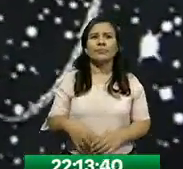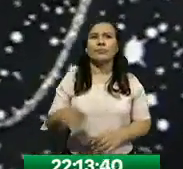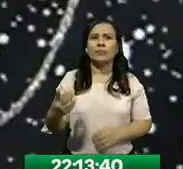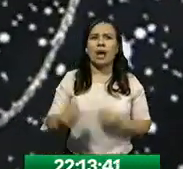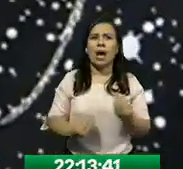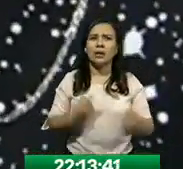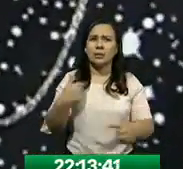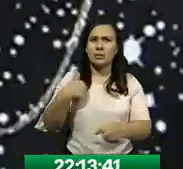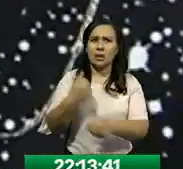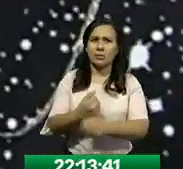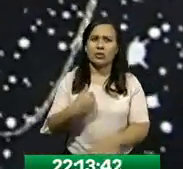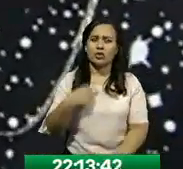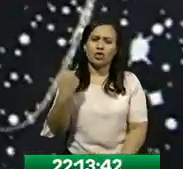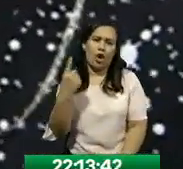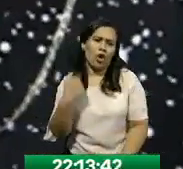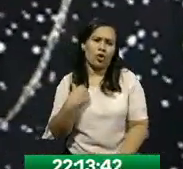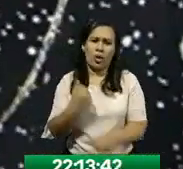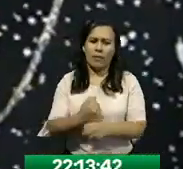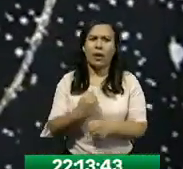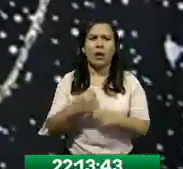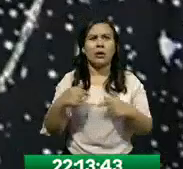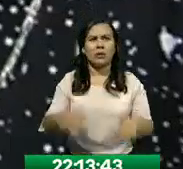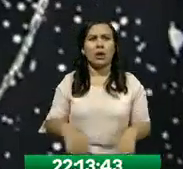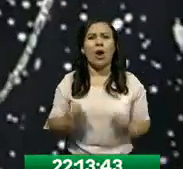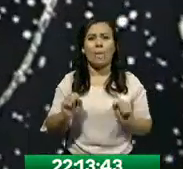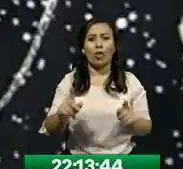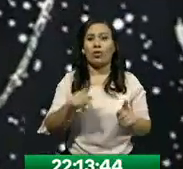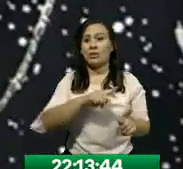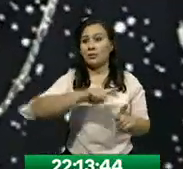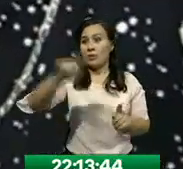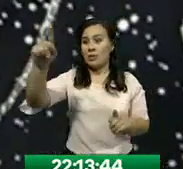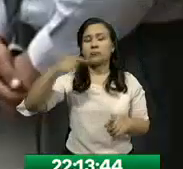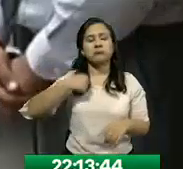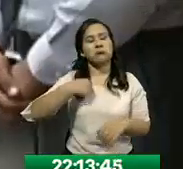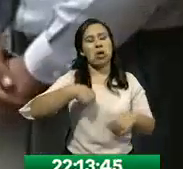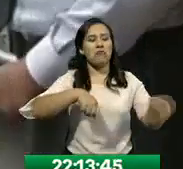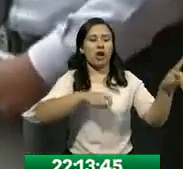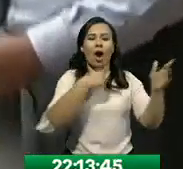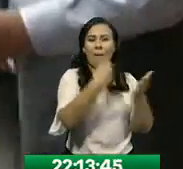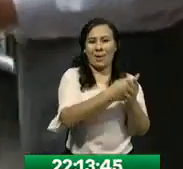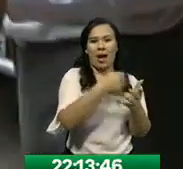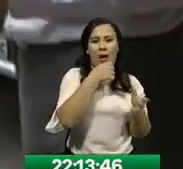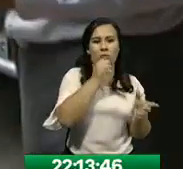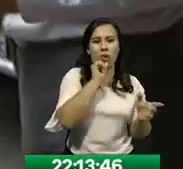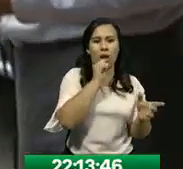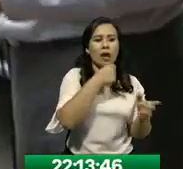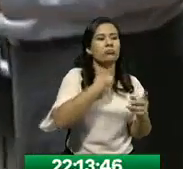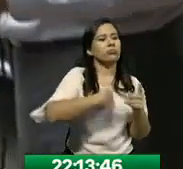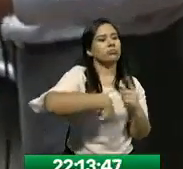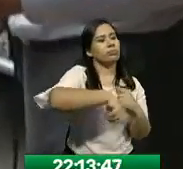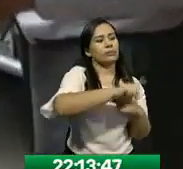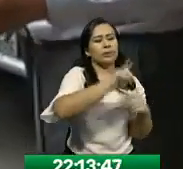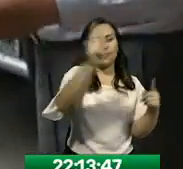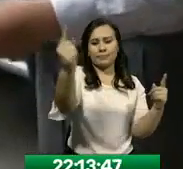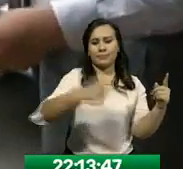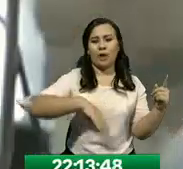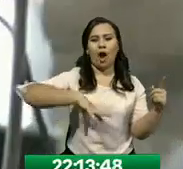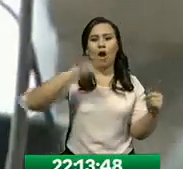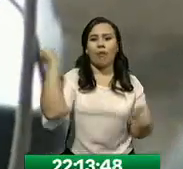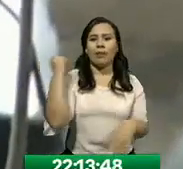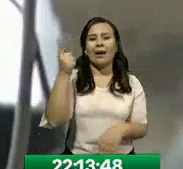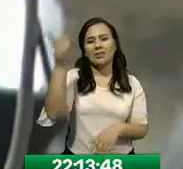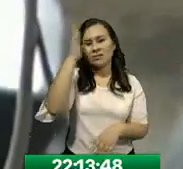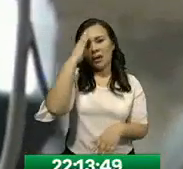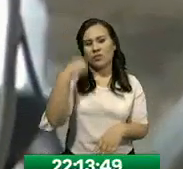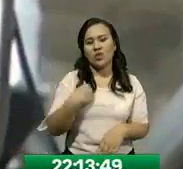quién trabaja, yo solo. Y ahí cogió la oportunidad y se fue llevando el teléfono. De su lado, la Policía Nacional ha comenzado a hacerles seguimientos